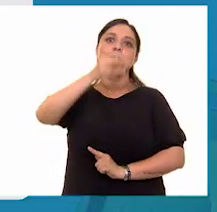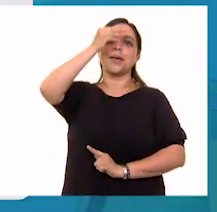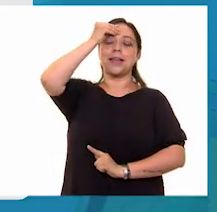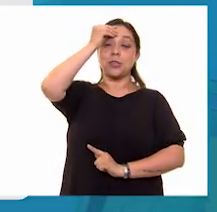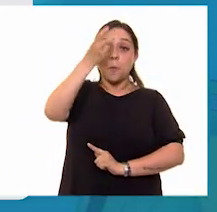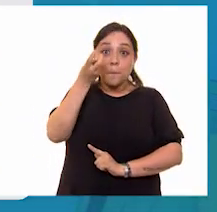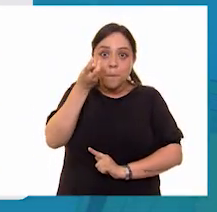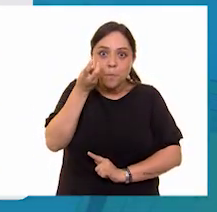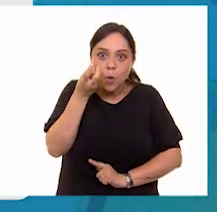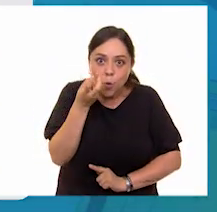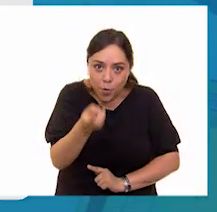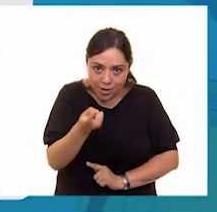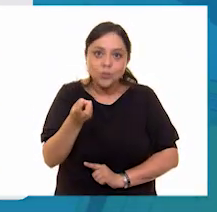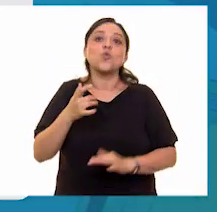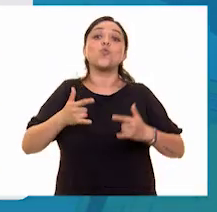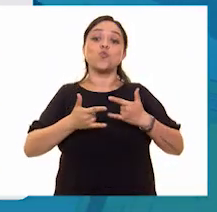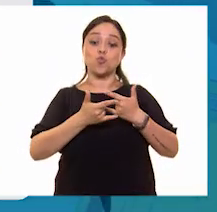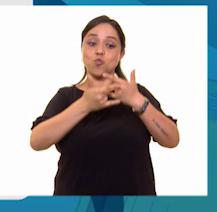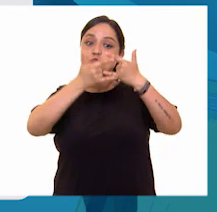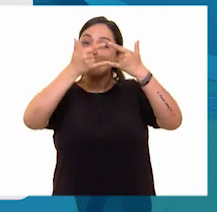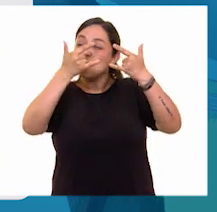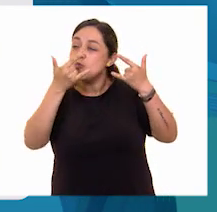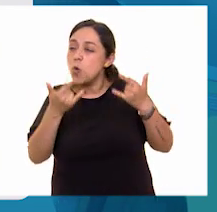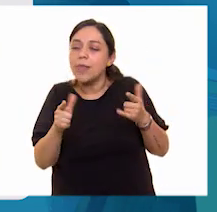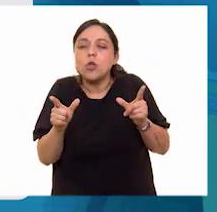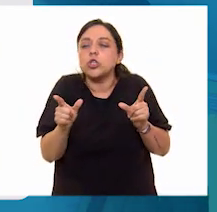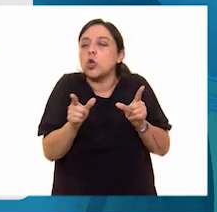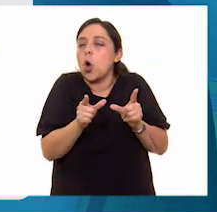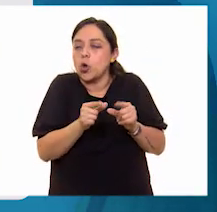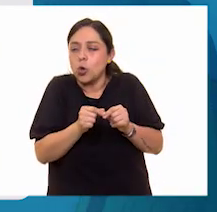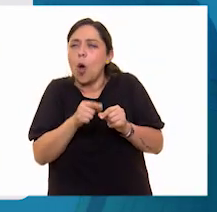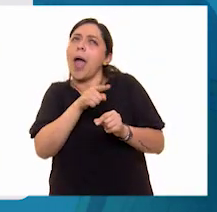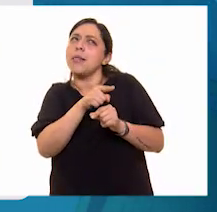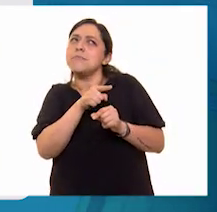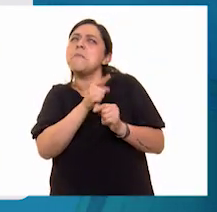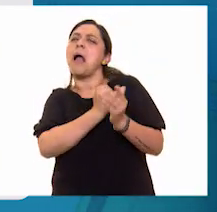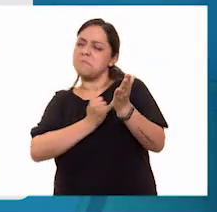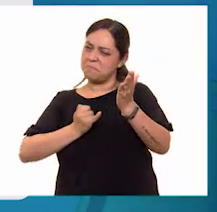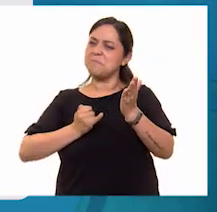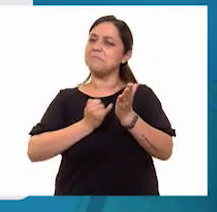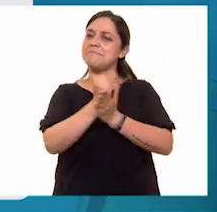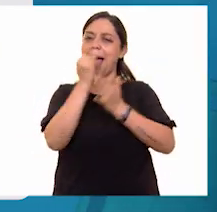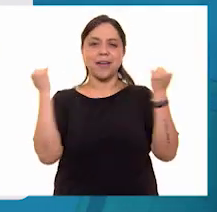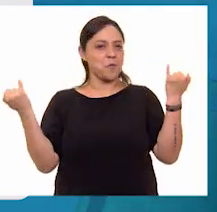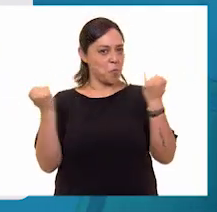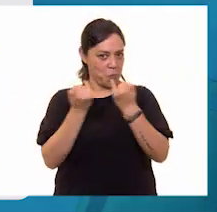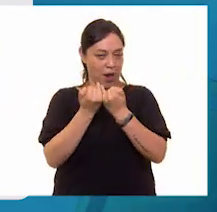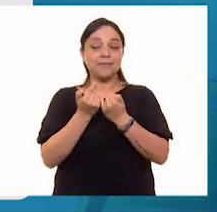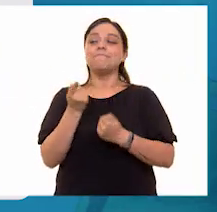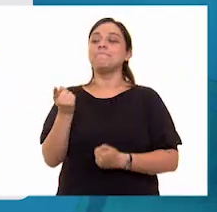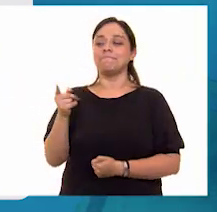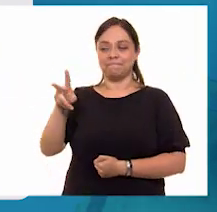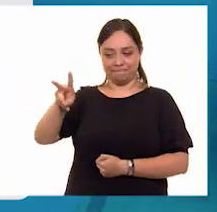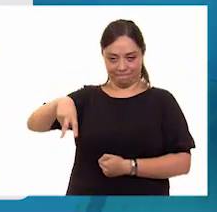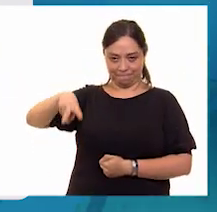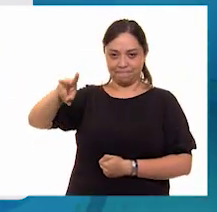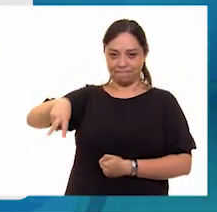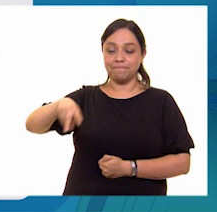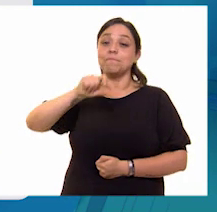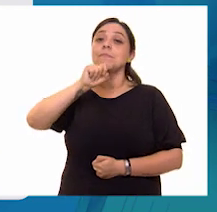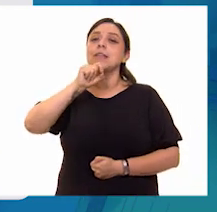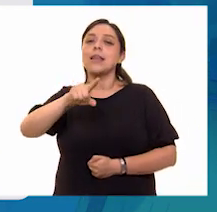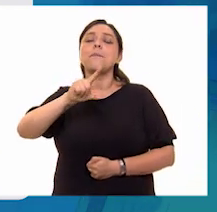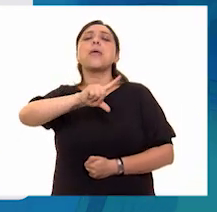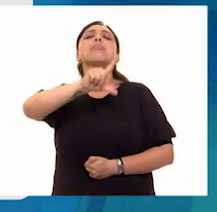decidió escribir cuentos que son cortitos. Sí, eso es cierto. Y sobre la lectura que lo transformó cuando